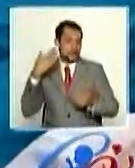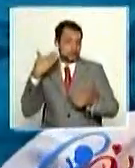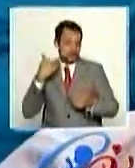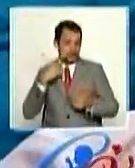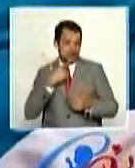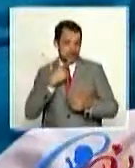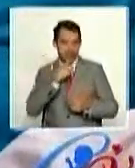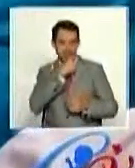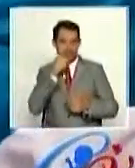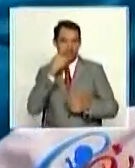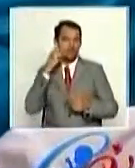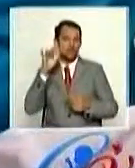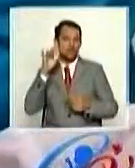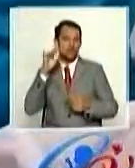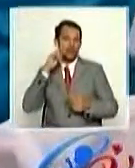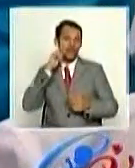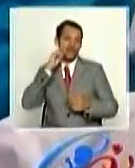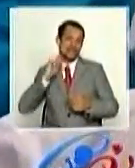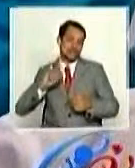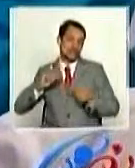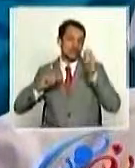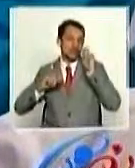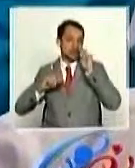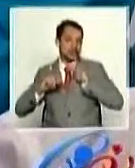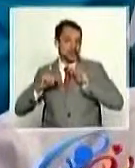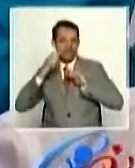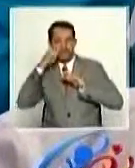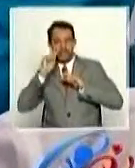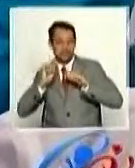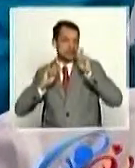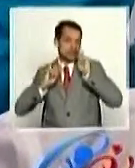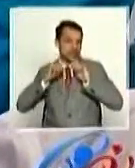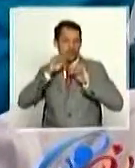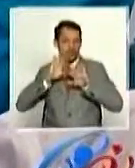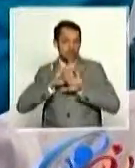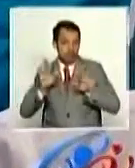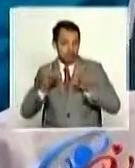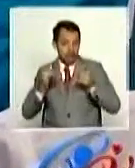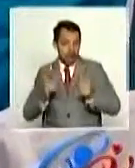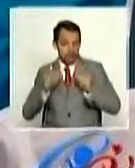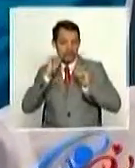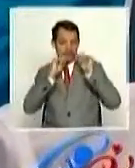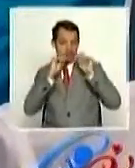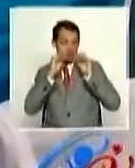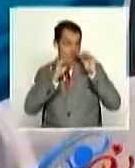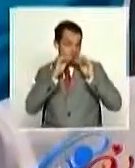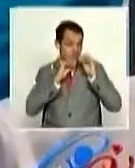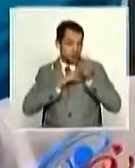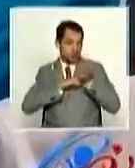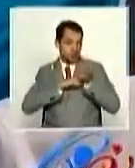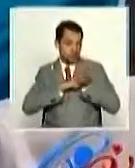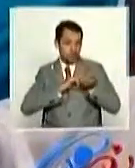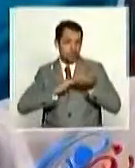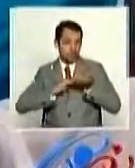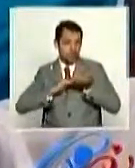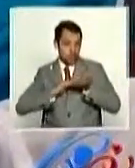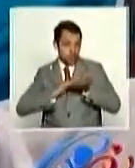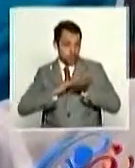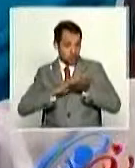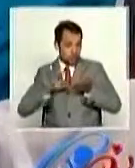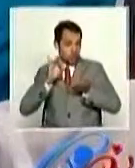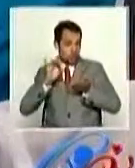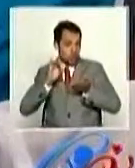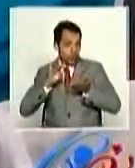uno le olía una muela, el mismo, pues el médico dijo, no hay que extraerle la muela, no es como hoy en día que se la recalzan